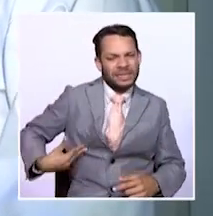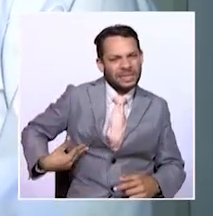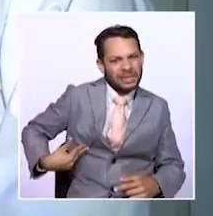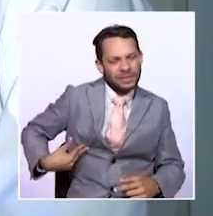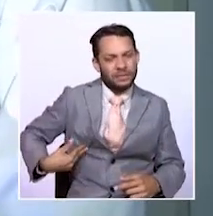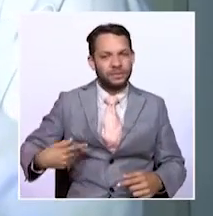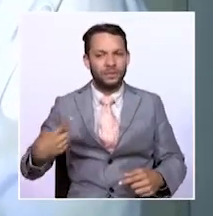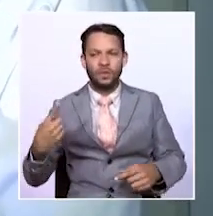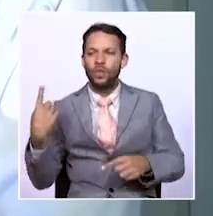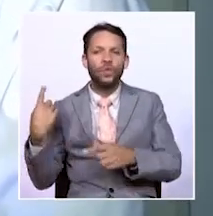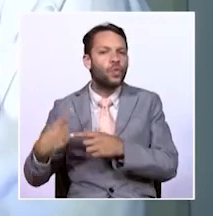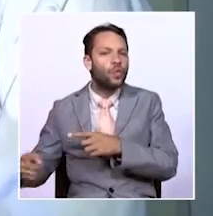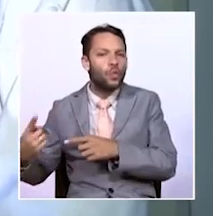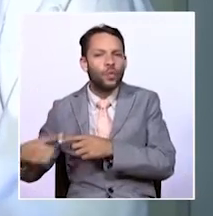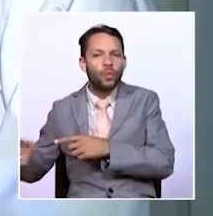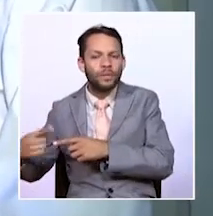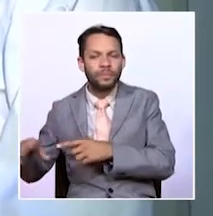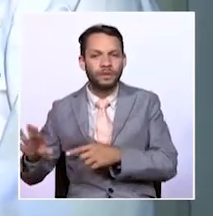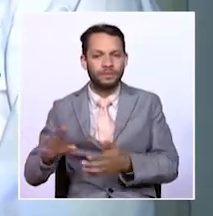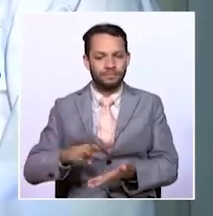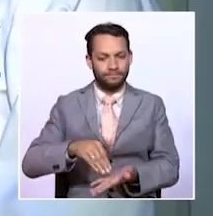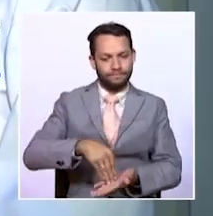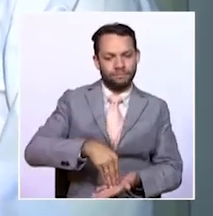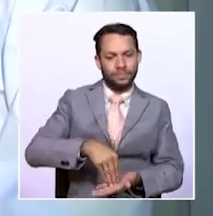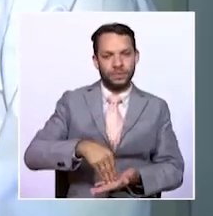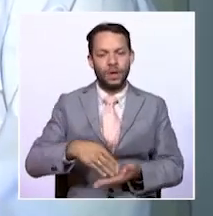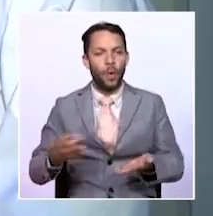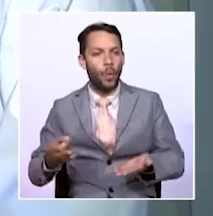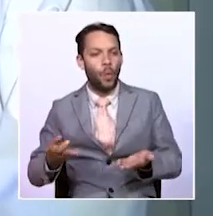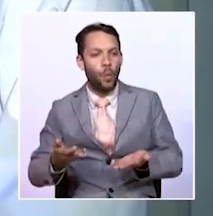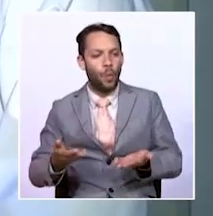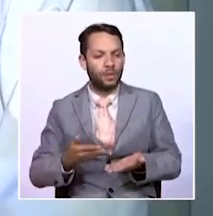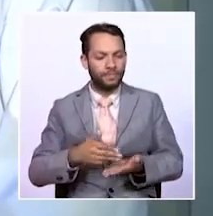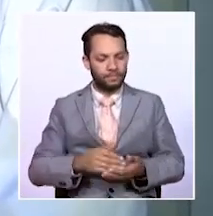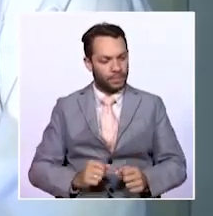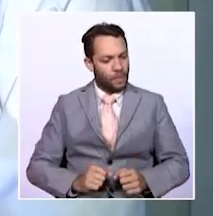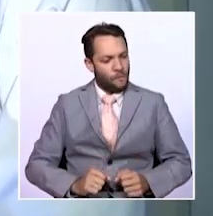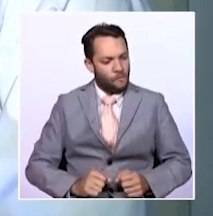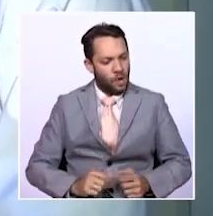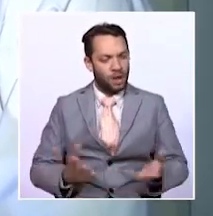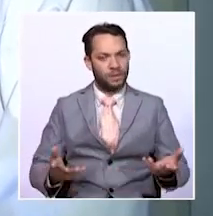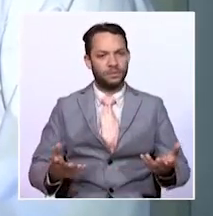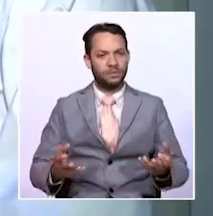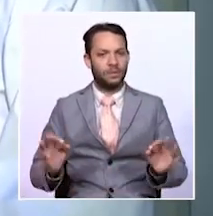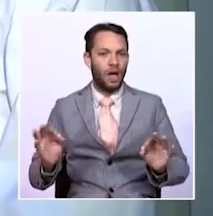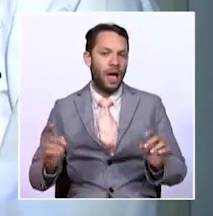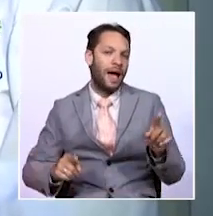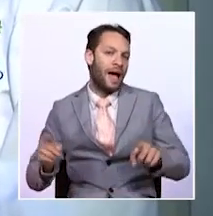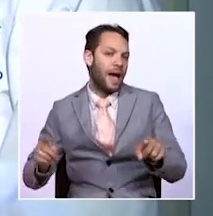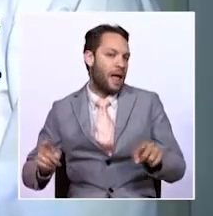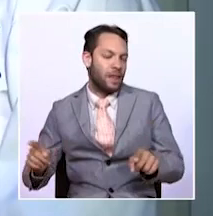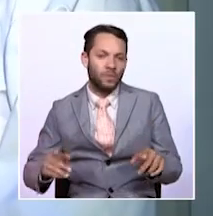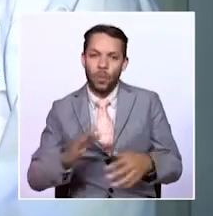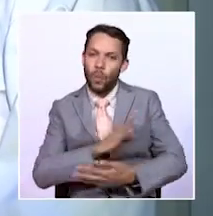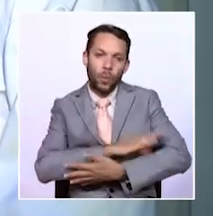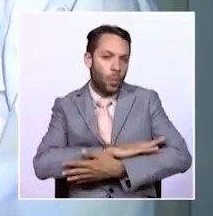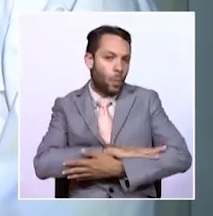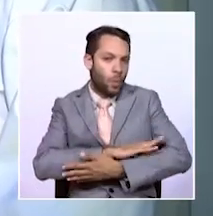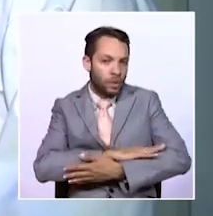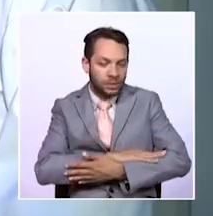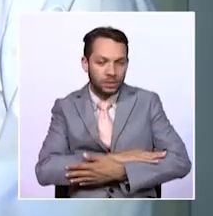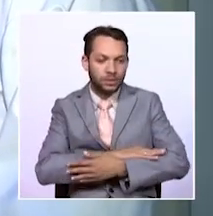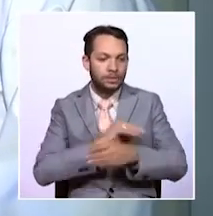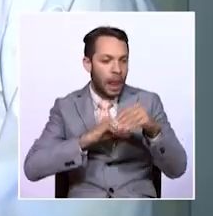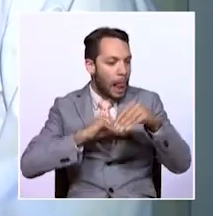tienen un origen, uno a nivel postural. ¿Sí? A nivel de ergonomía, a nivel de higiene postural, no somos muy juiciosos en ese